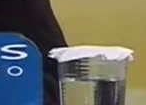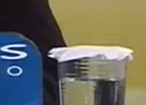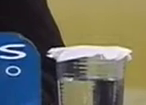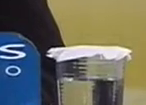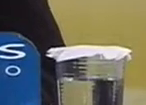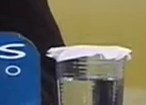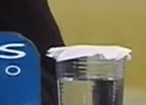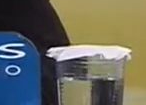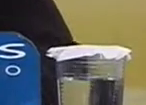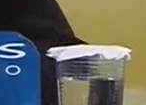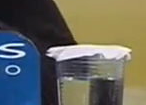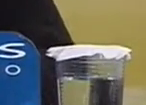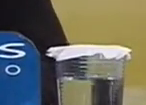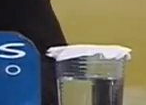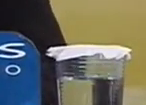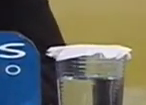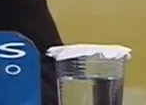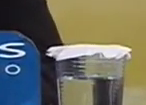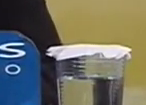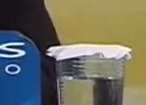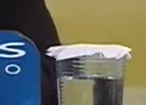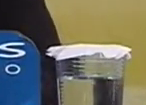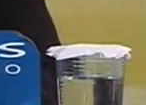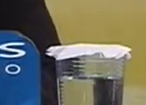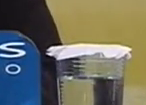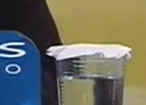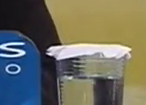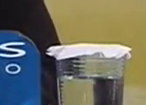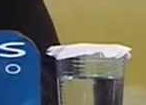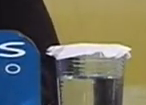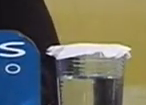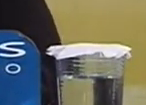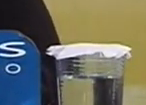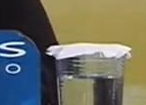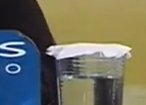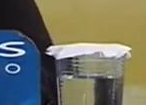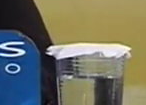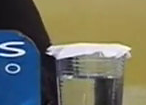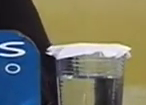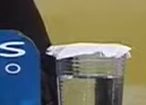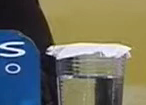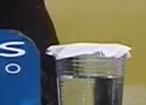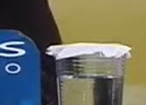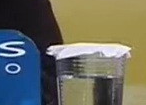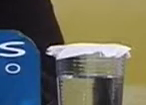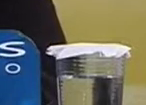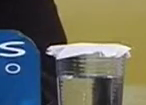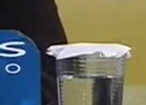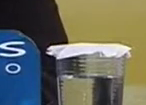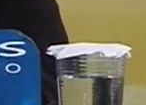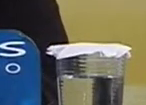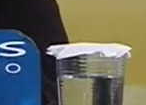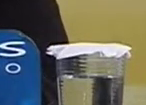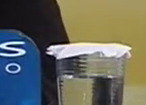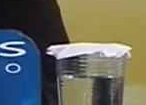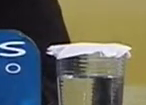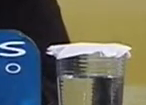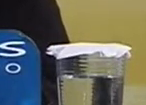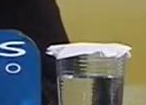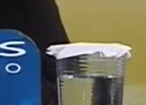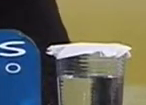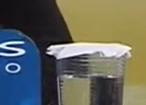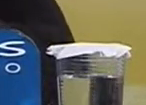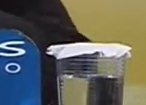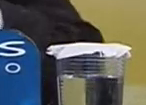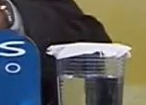hay La gloria sea para nuestro señor pero Vámonos de una vez con la primera enseñanza correspondiente